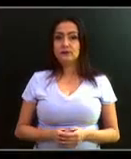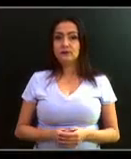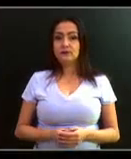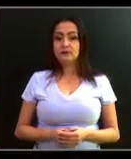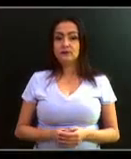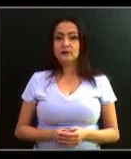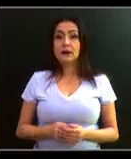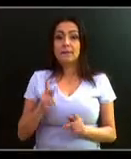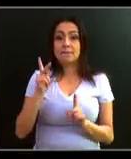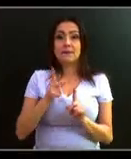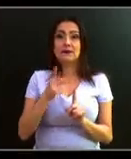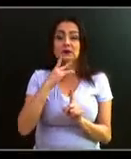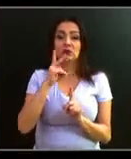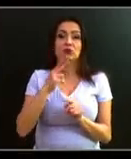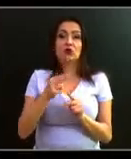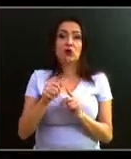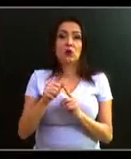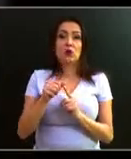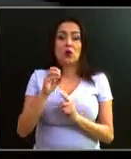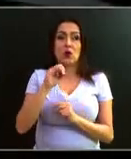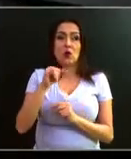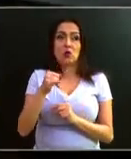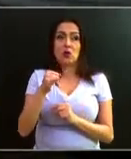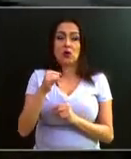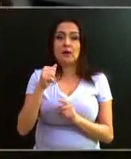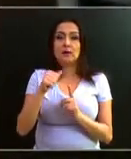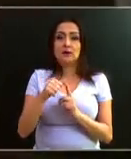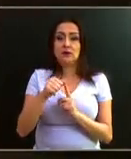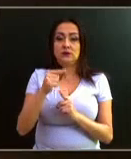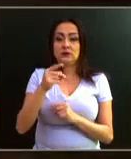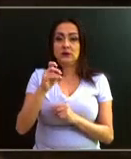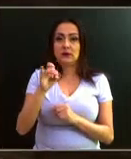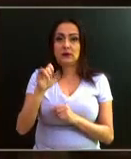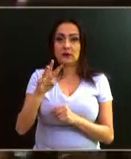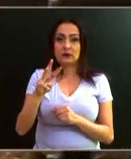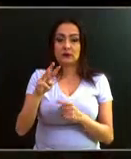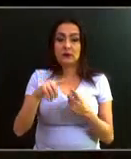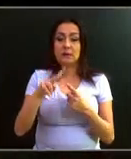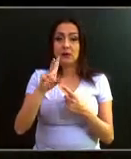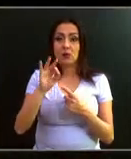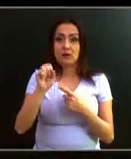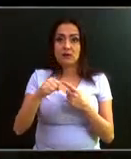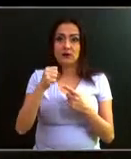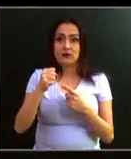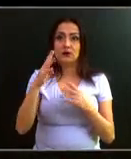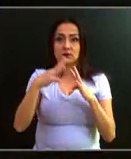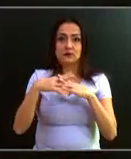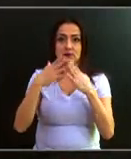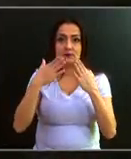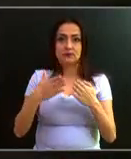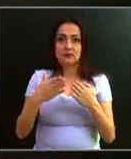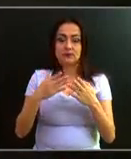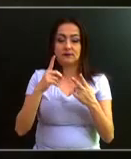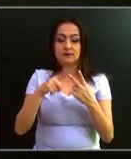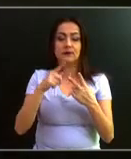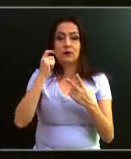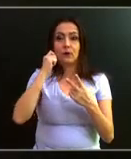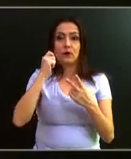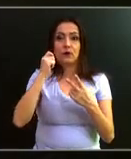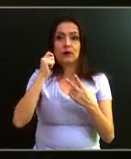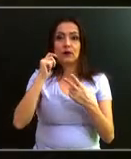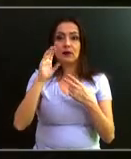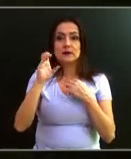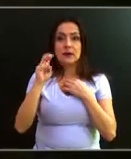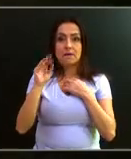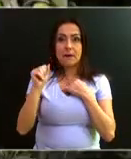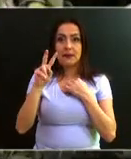Las víctimas fueron identificadas por el OIJ como de apellidos Gray, de 29 años de edad, estadounidense, y una mujer de apellido Siman,